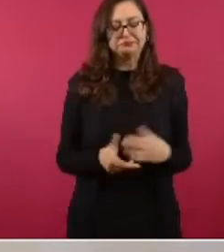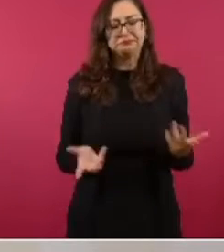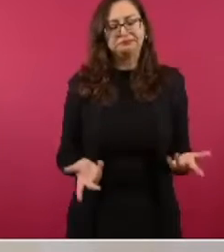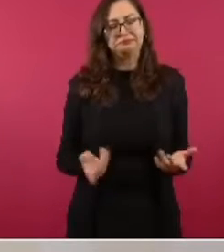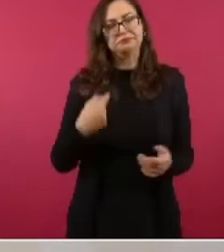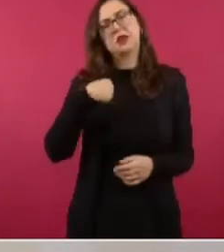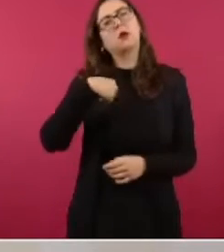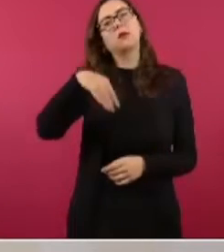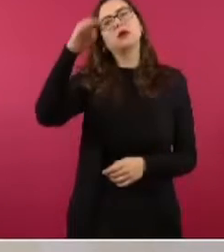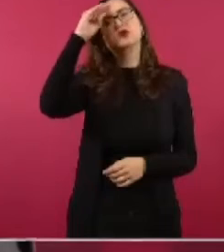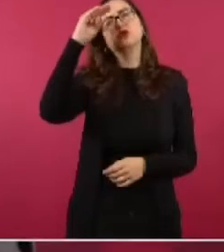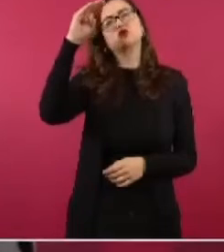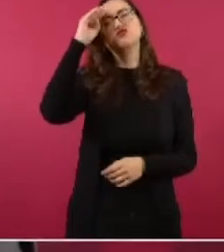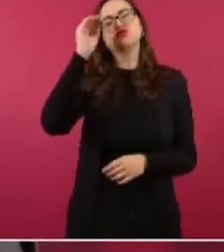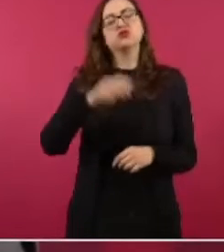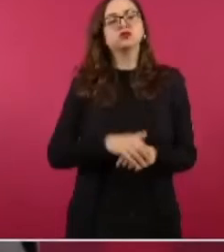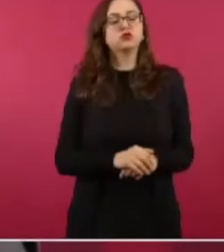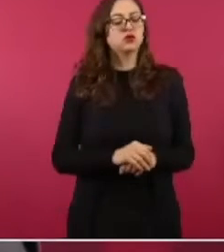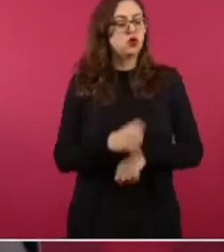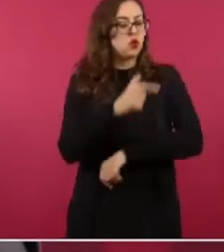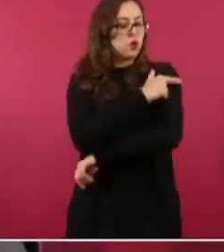Nacional